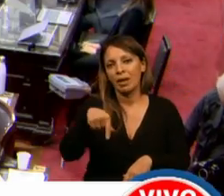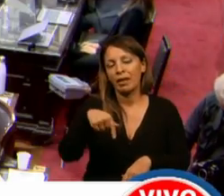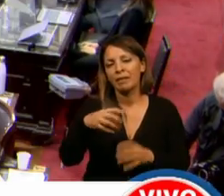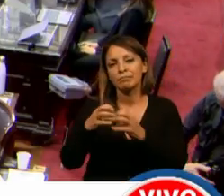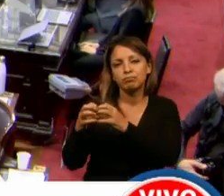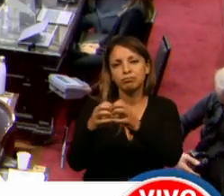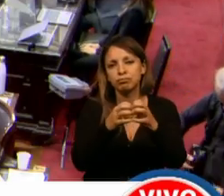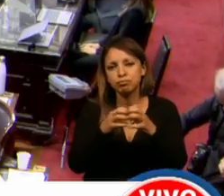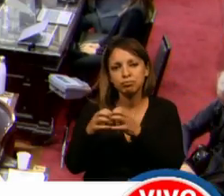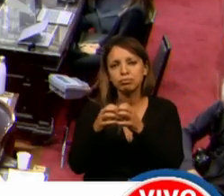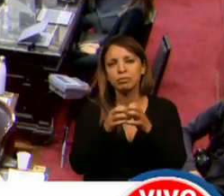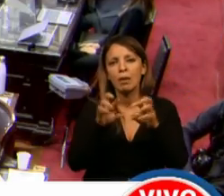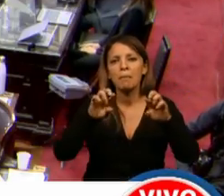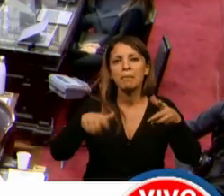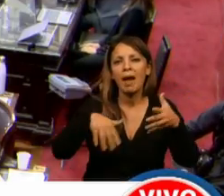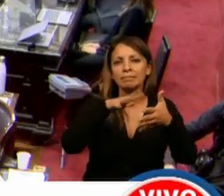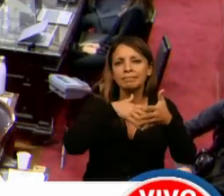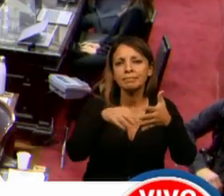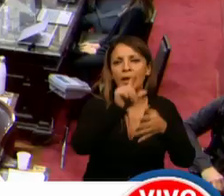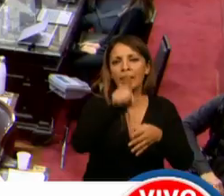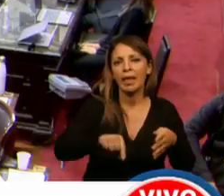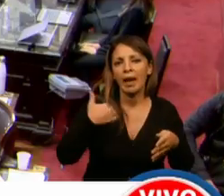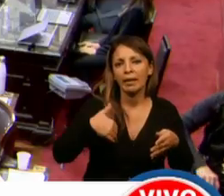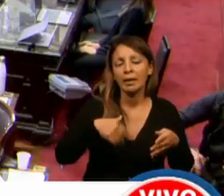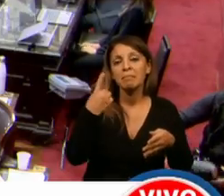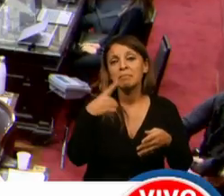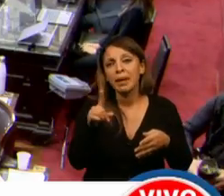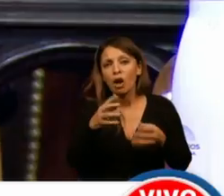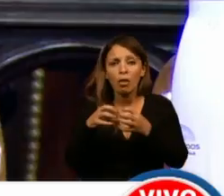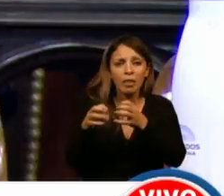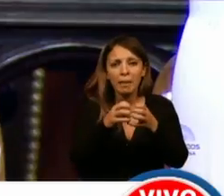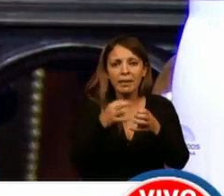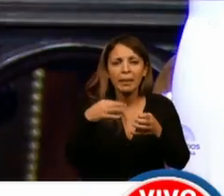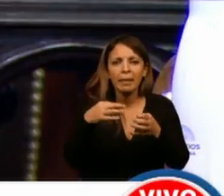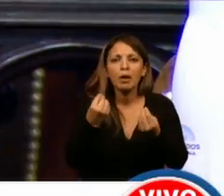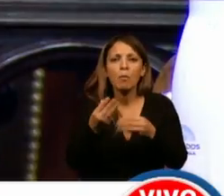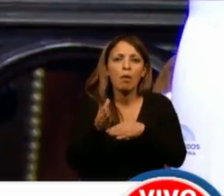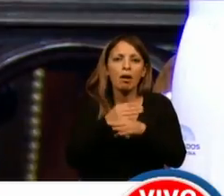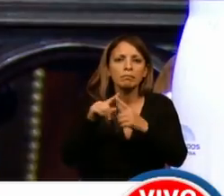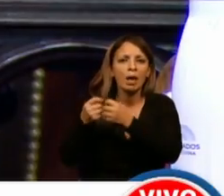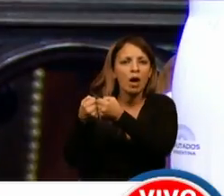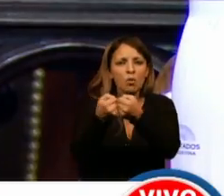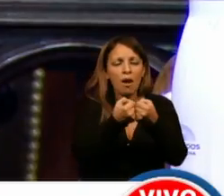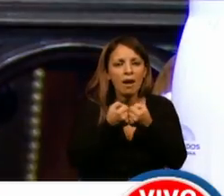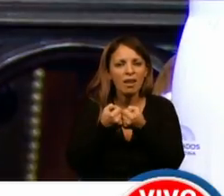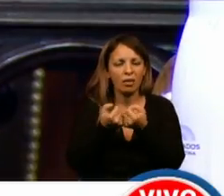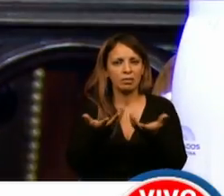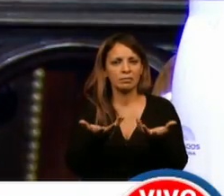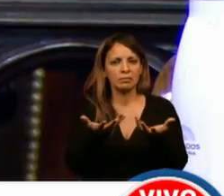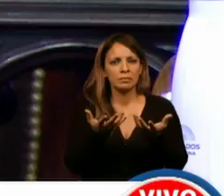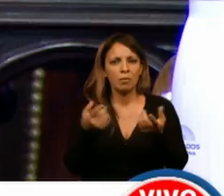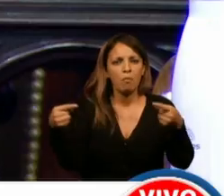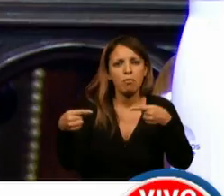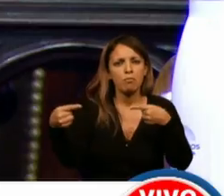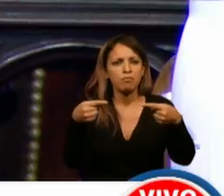el plan energético de la argentina pero un debate que tiene que generar a través del consenso eliminándose las grietas